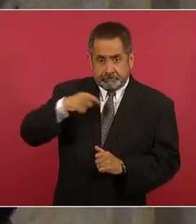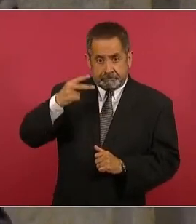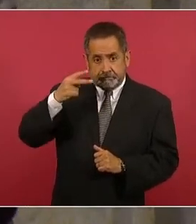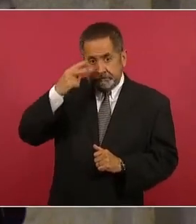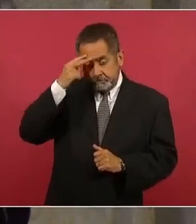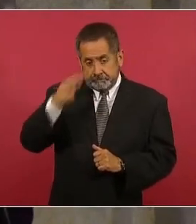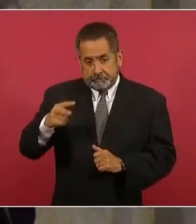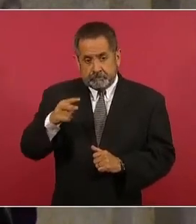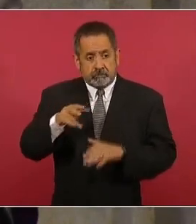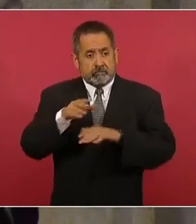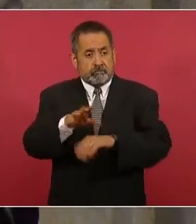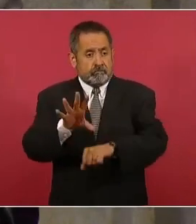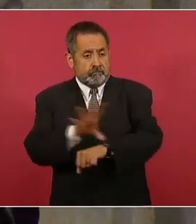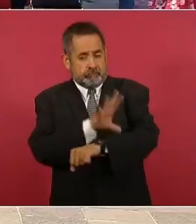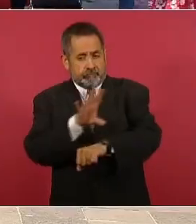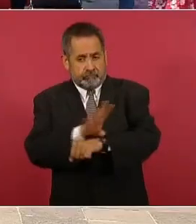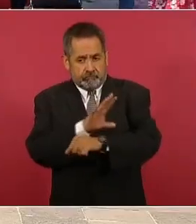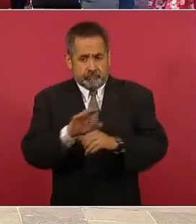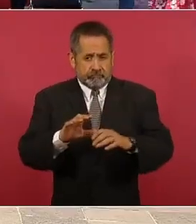en energéticos,